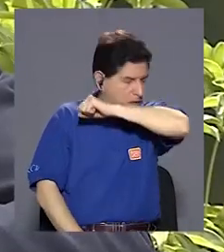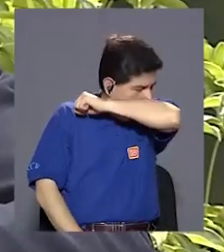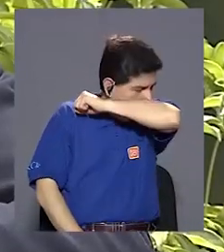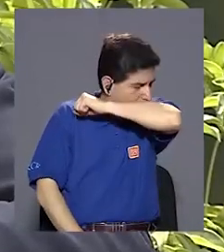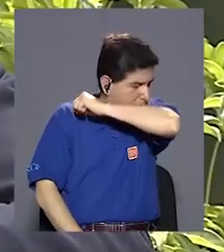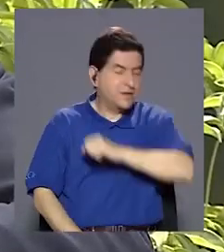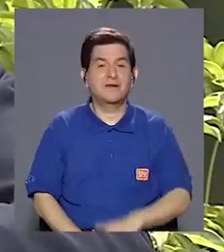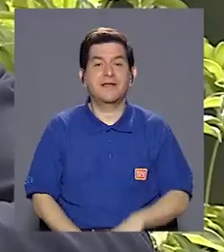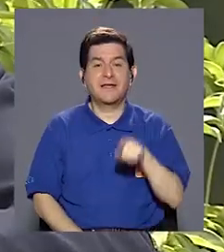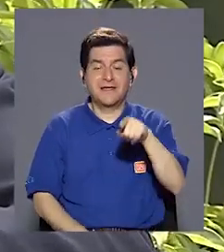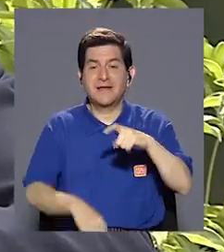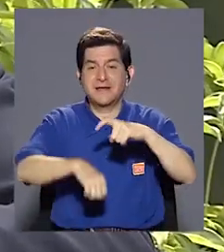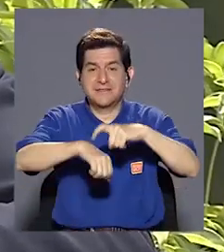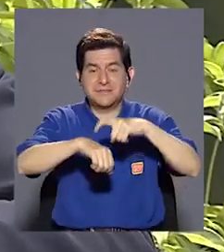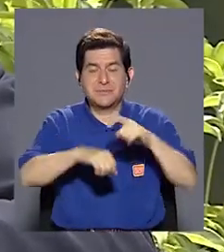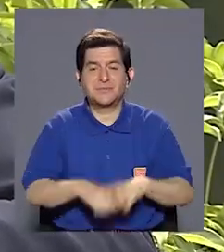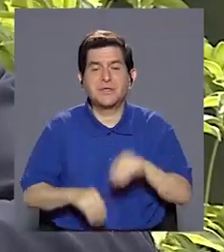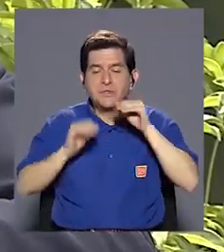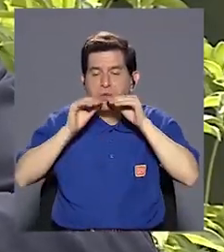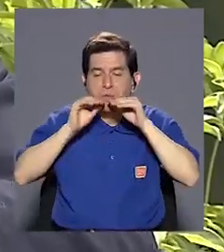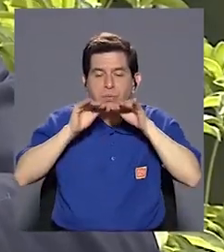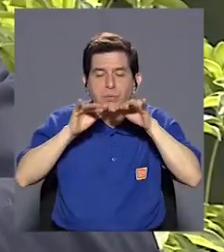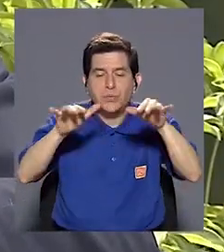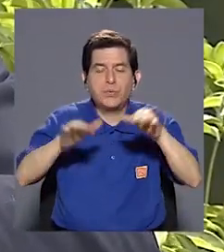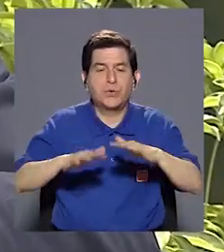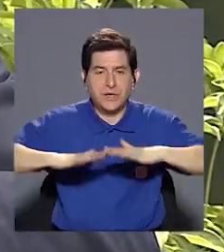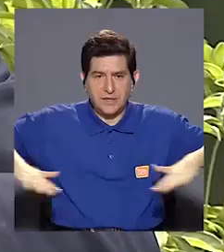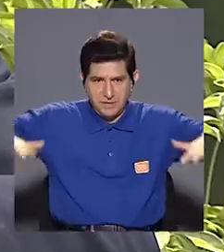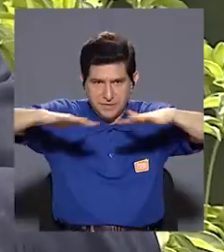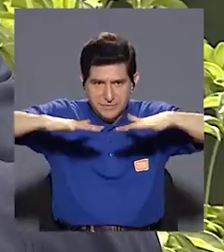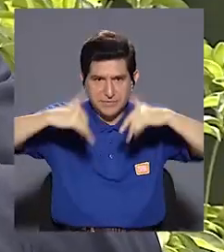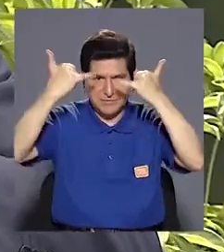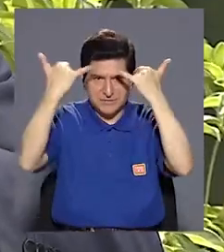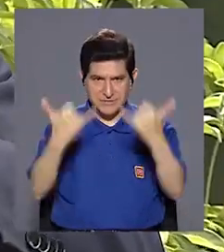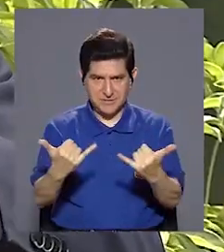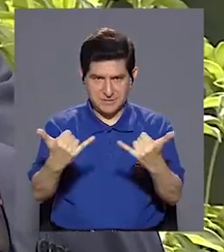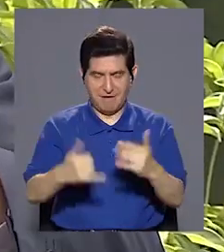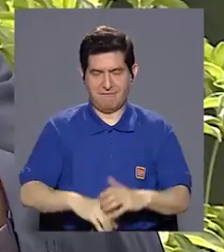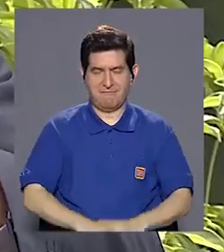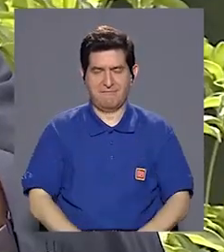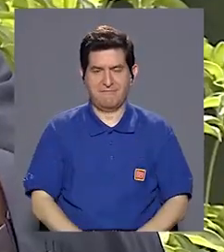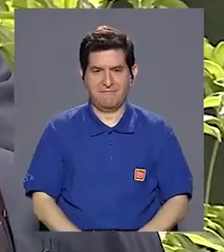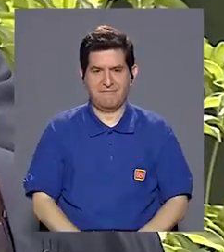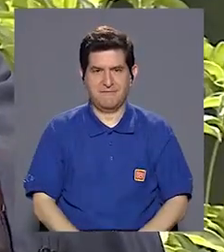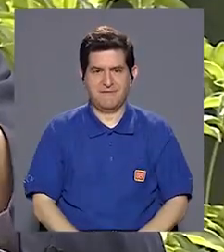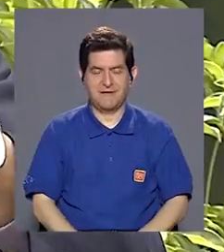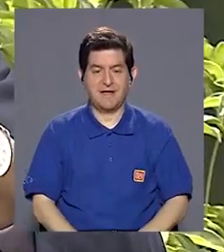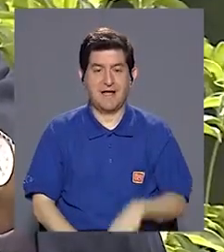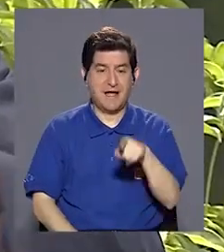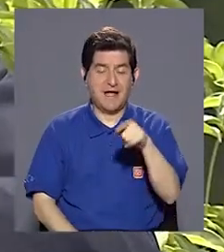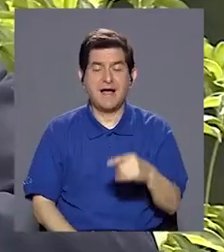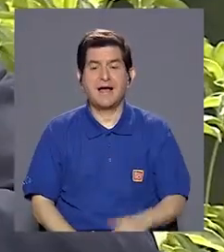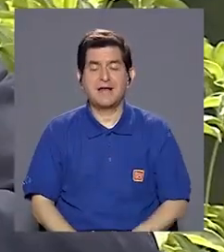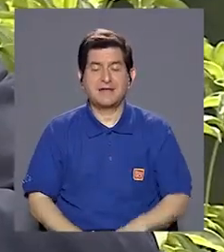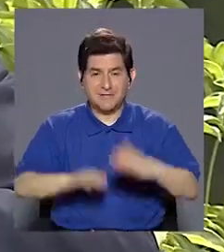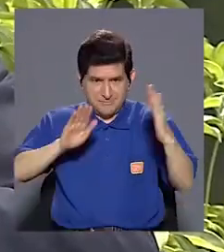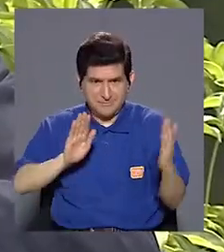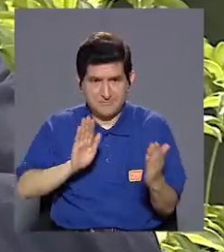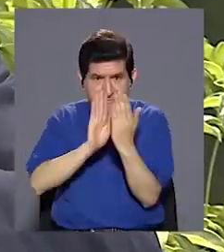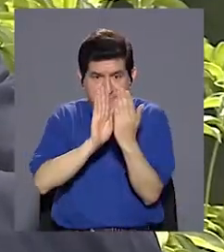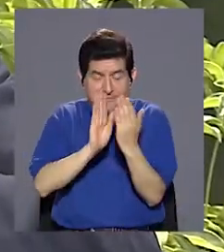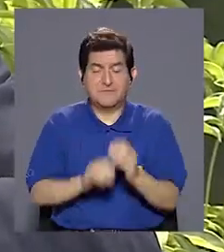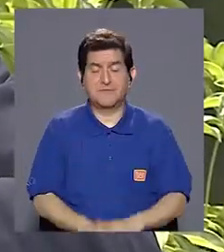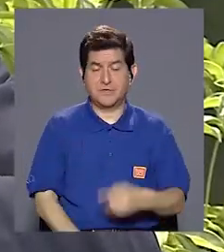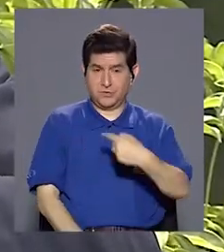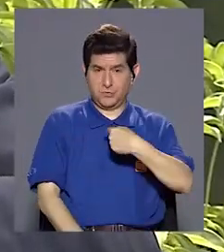cayeron las partículas de saliva en esa superficie. Entonces, en ese momento ya hay una exposición